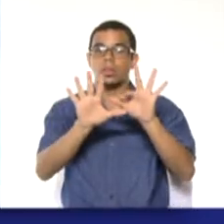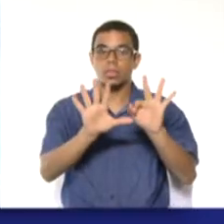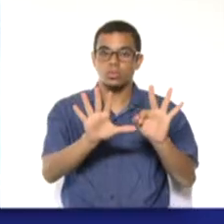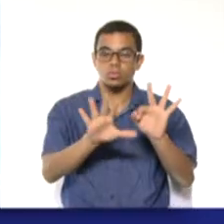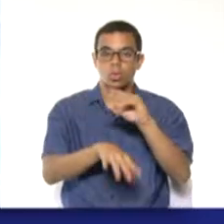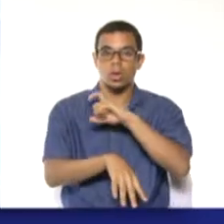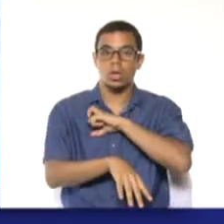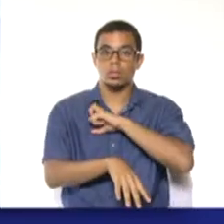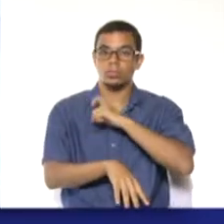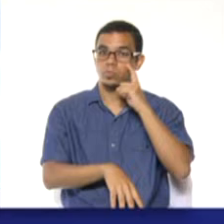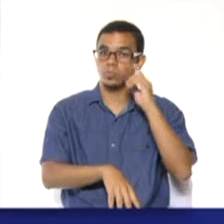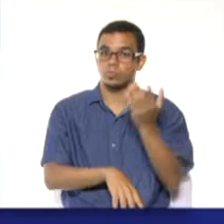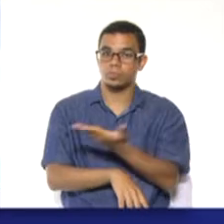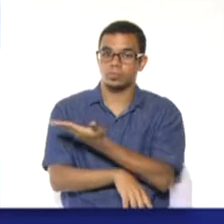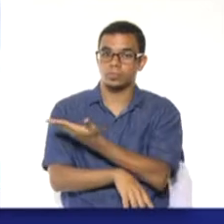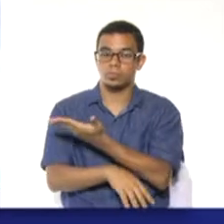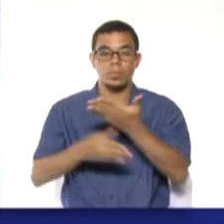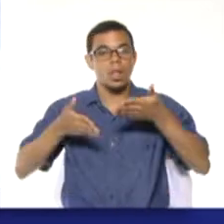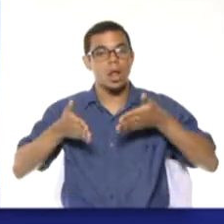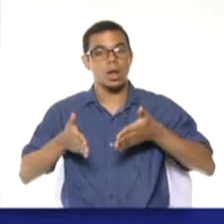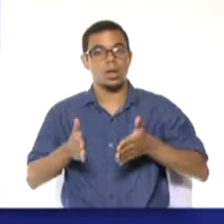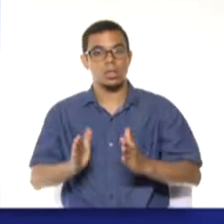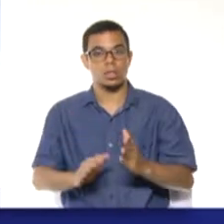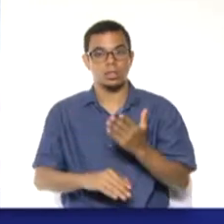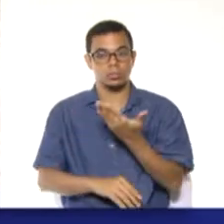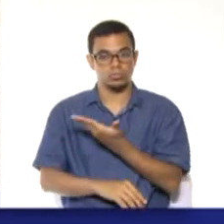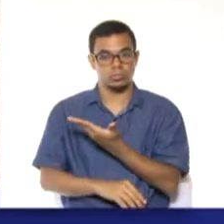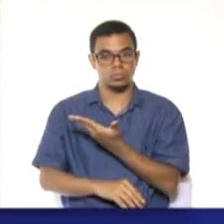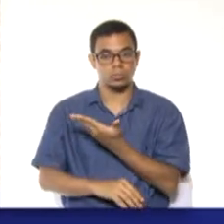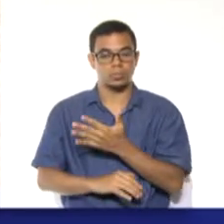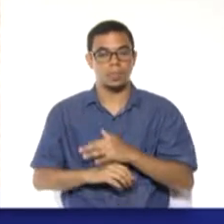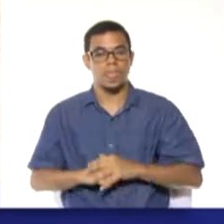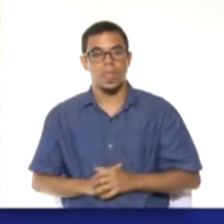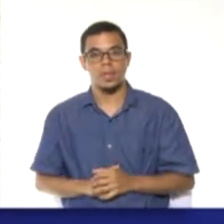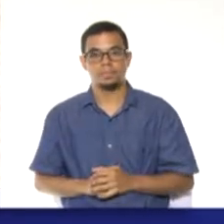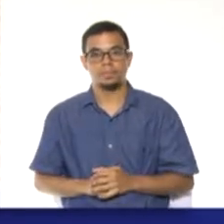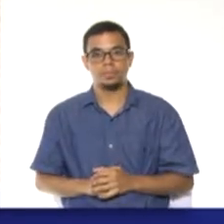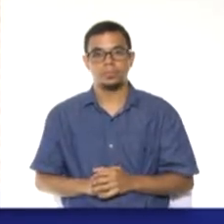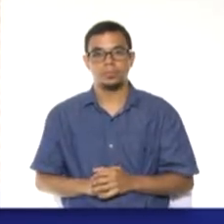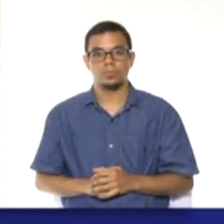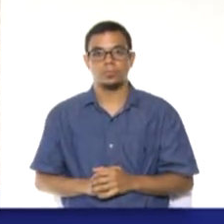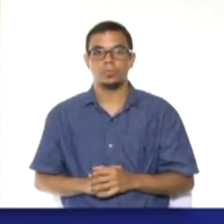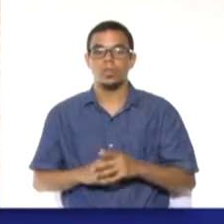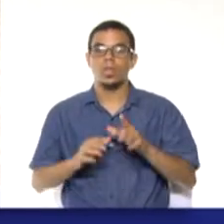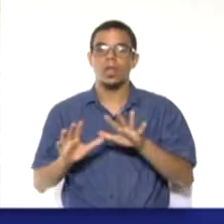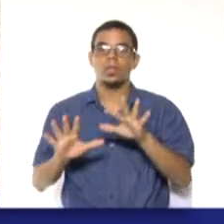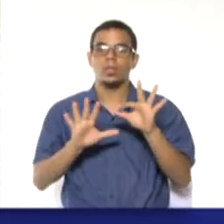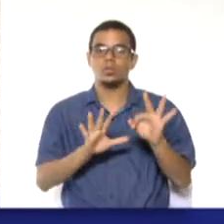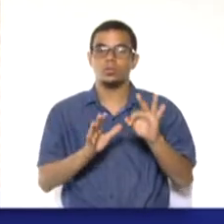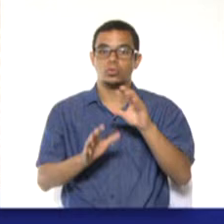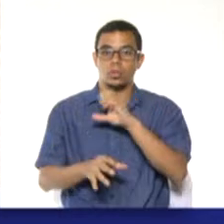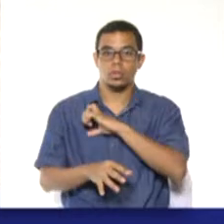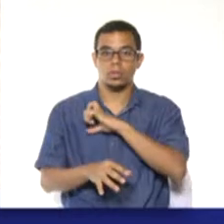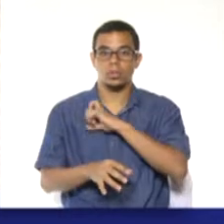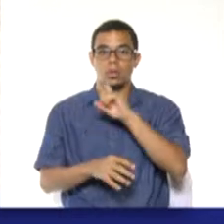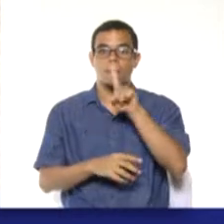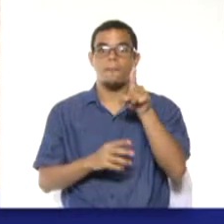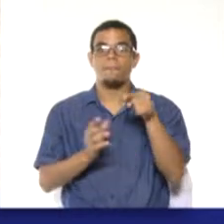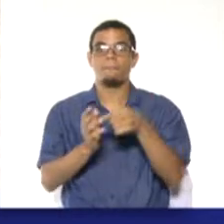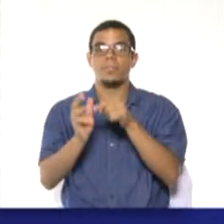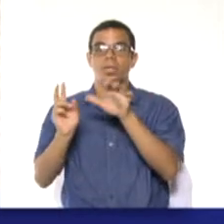18 de enero nació José Escolástico Andrade. José Escolástico Andrade nació el 18 de enero